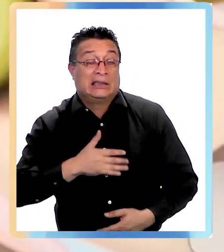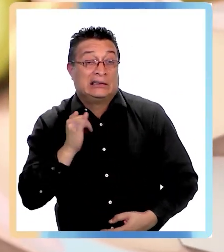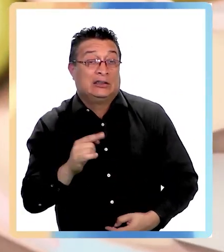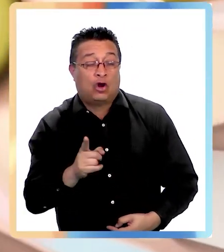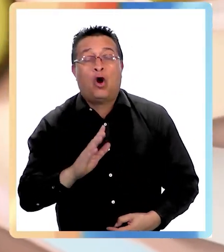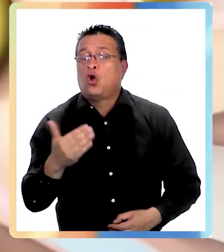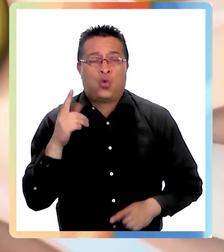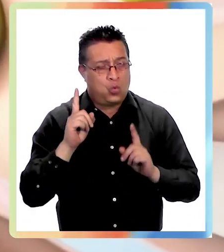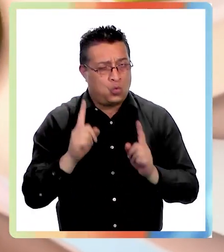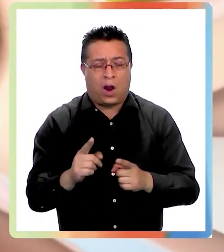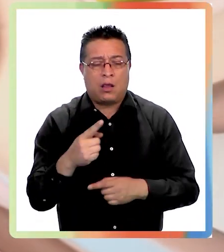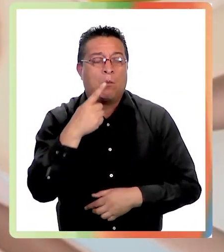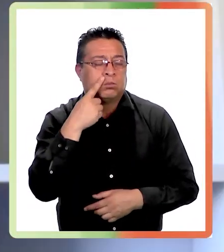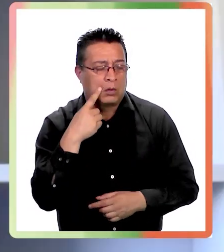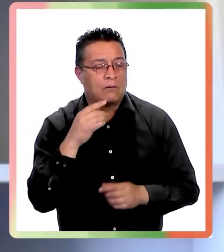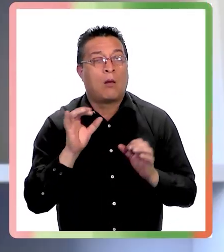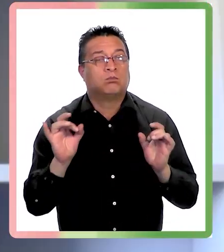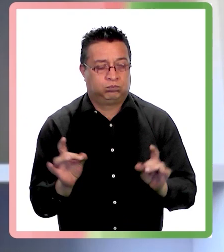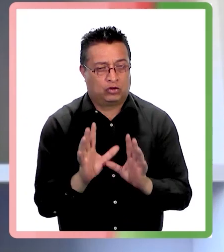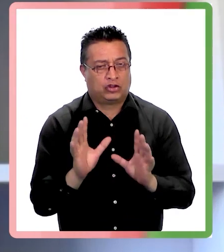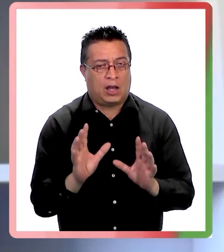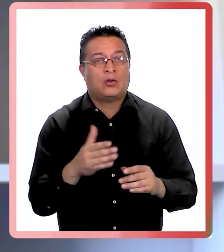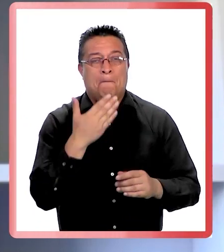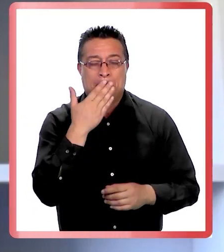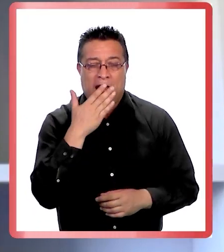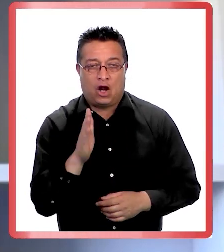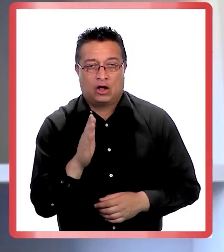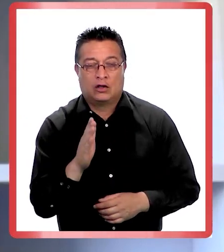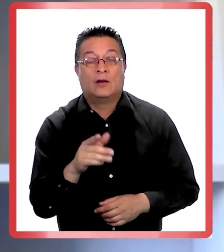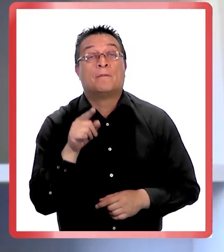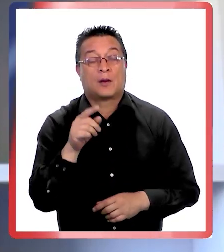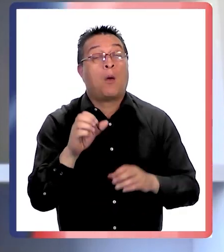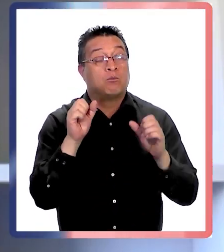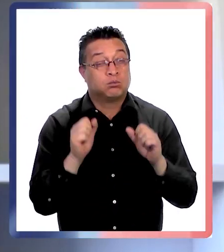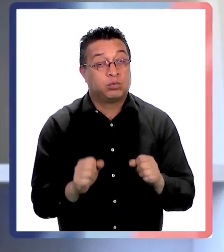no. Porque como te contaba, en el fondo esto muchas veces